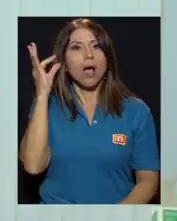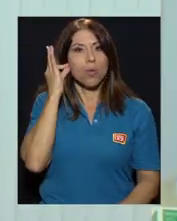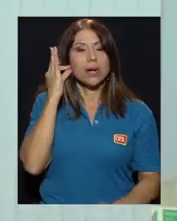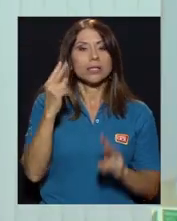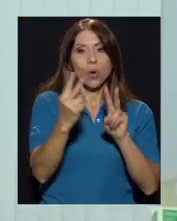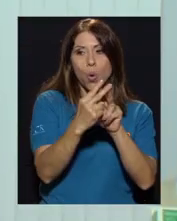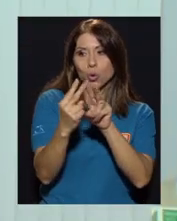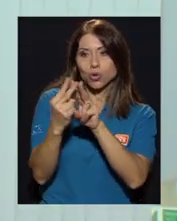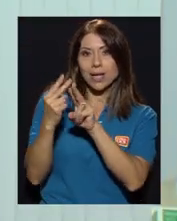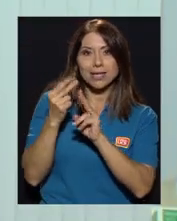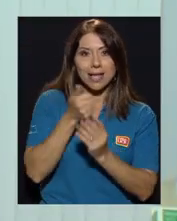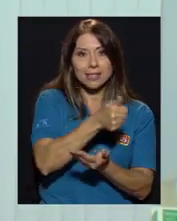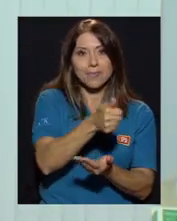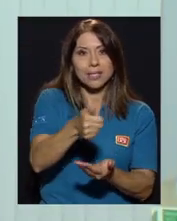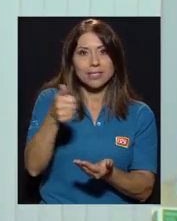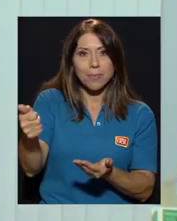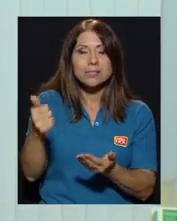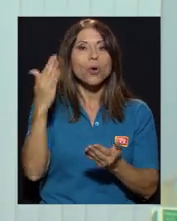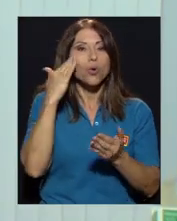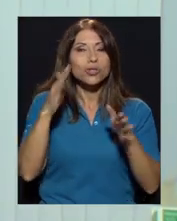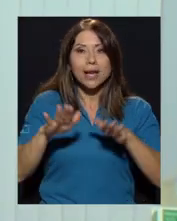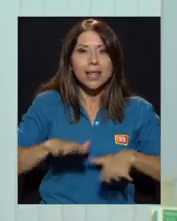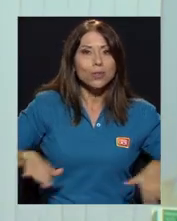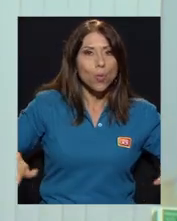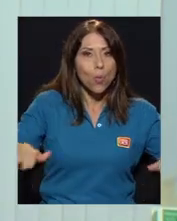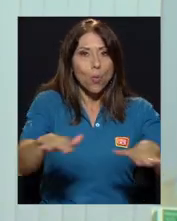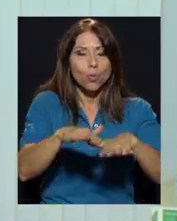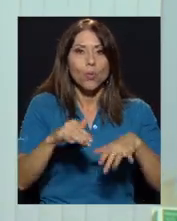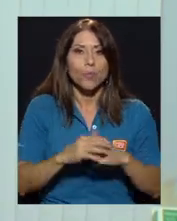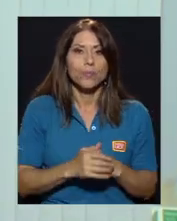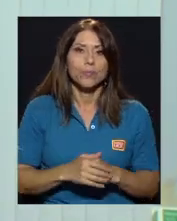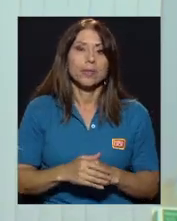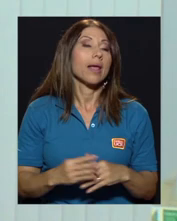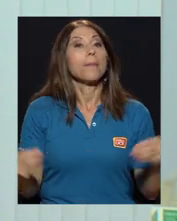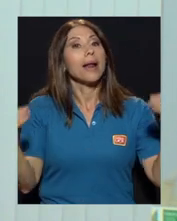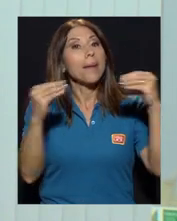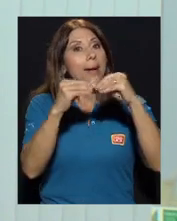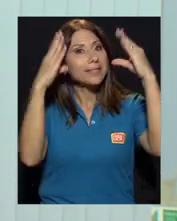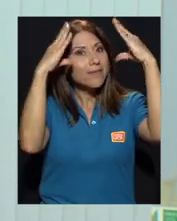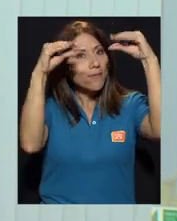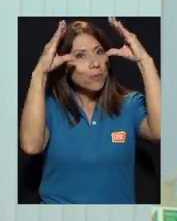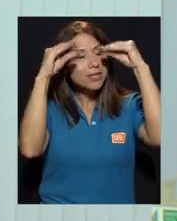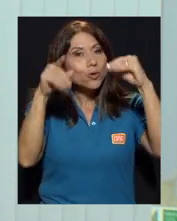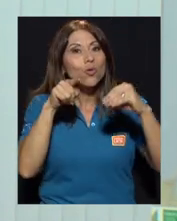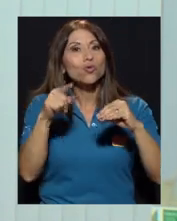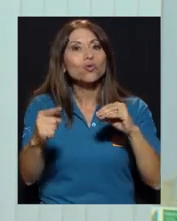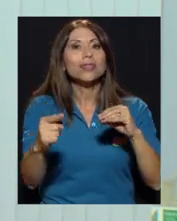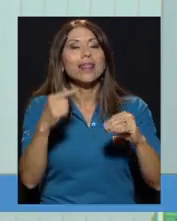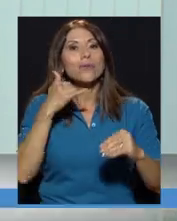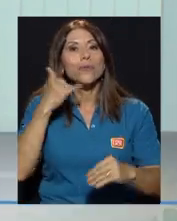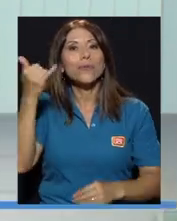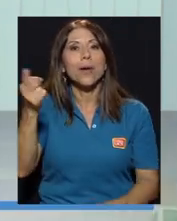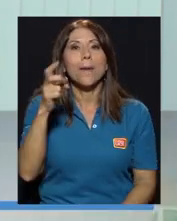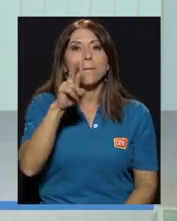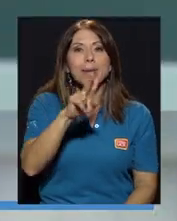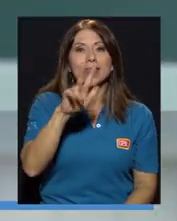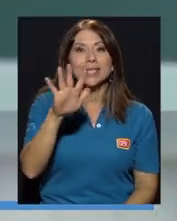conocerse a sí mismas, conocer el entorno en el cual ellas se desarrollan. Para más información, comuníquese al número